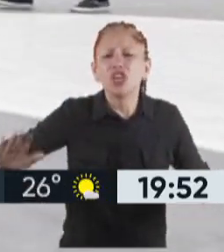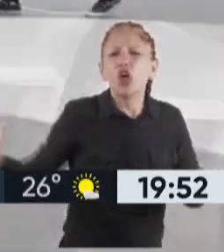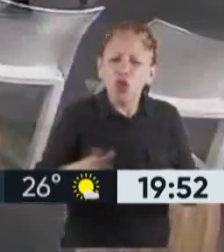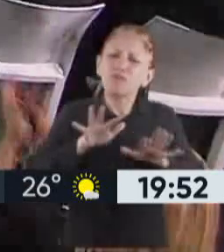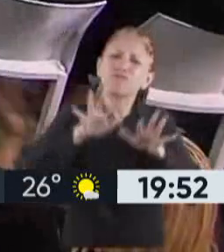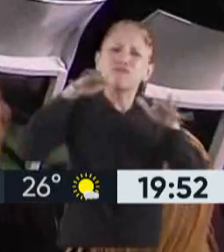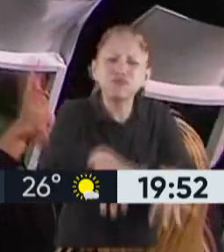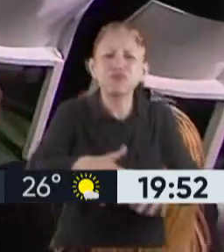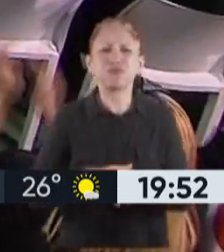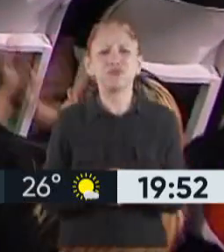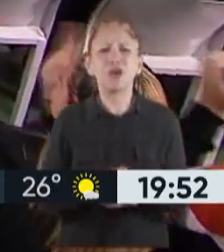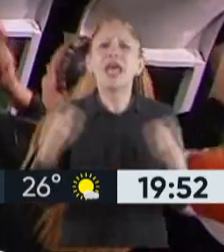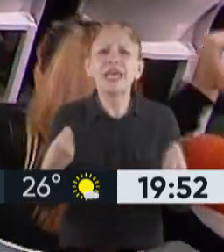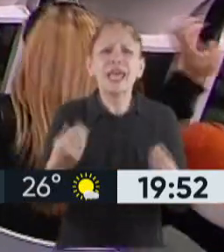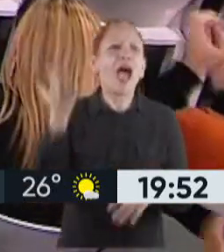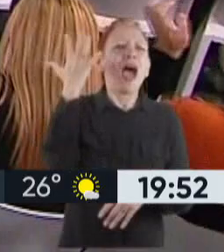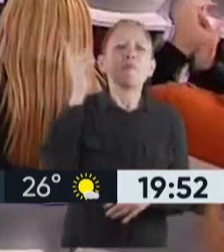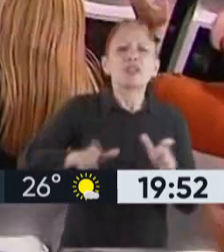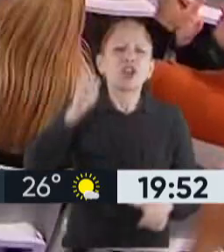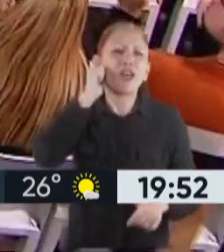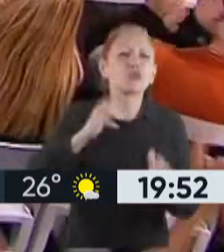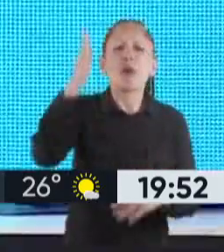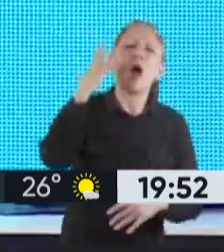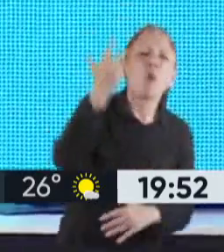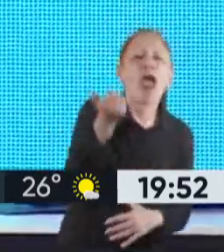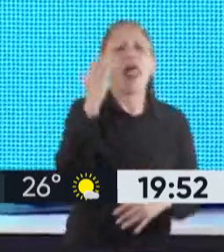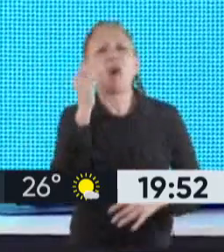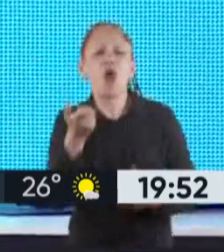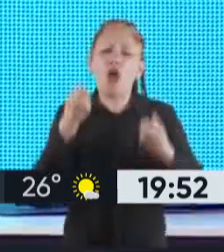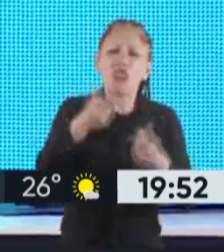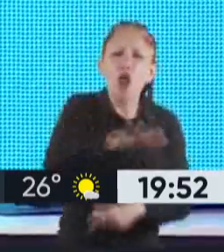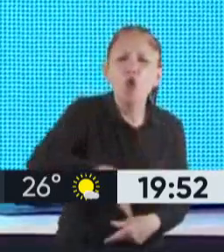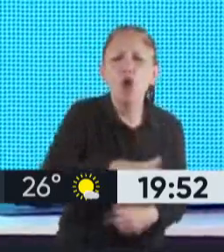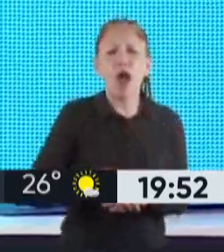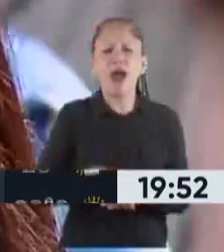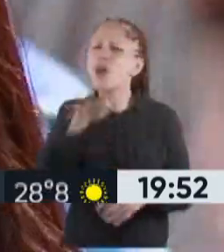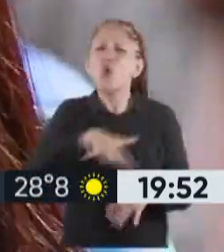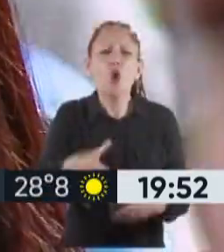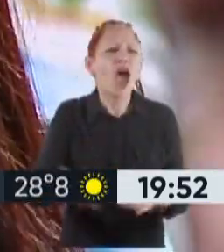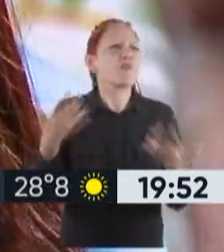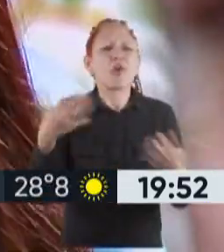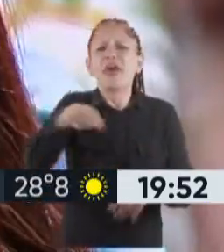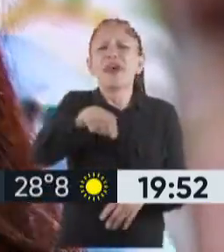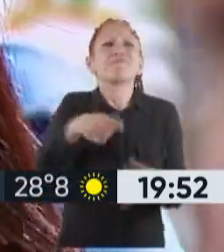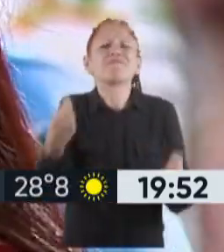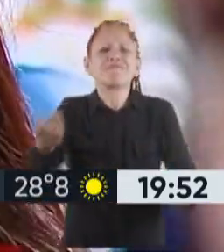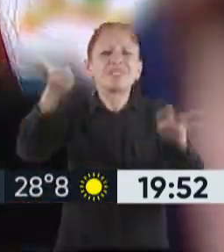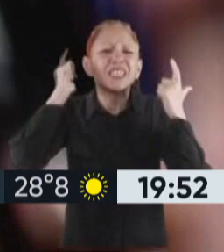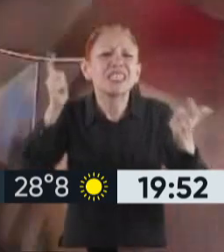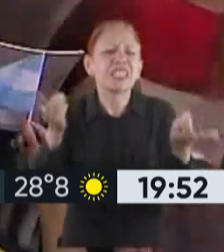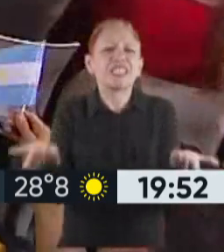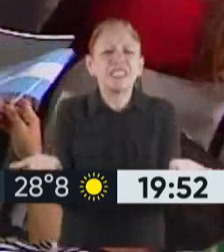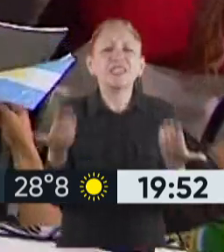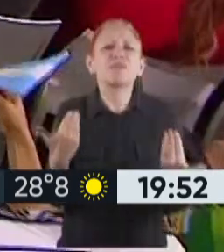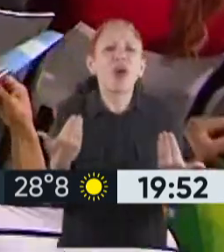den amparo a nuestros abuelos y a nuestras abuelas, que sean un lugar de regocijo y sean un lugar de educación